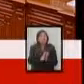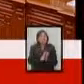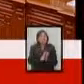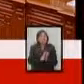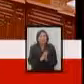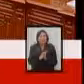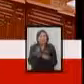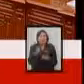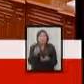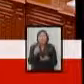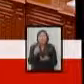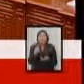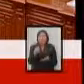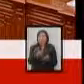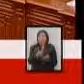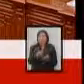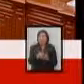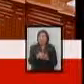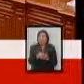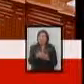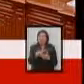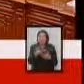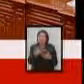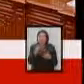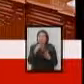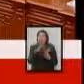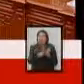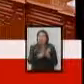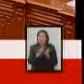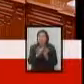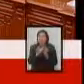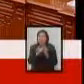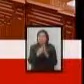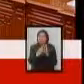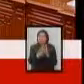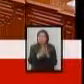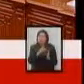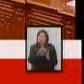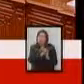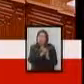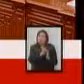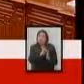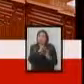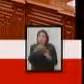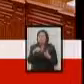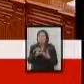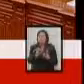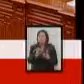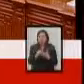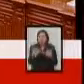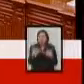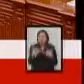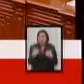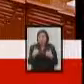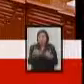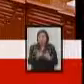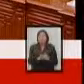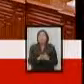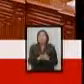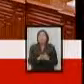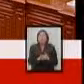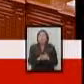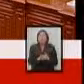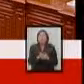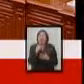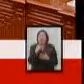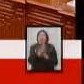e iliquidez de conformidad con lo previsto en el estatuto o reglamento de la institución y o fondo respectivo y, en su